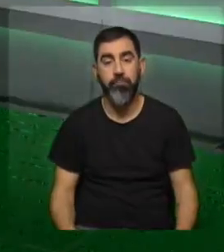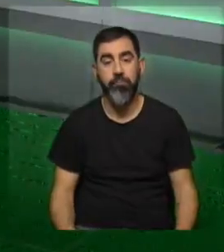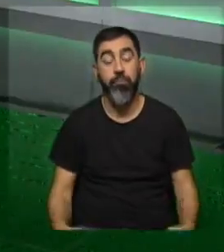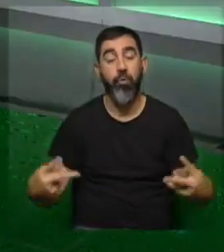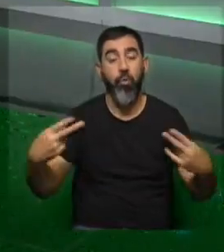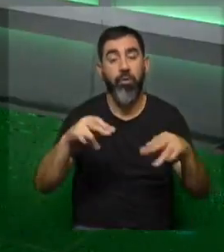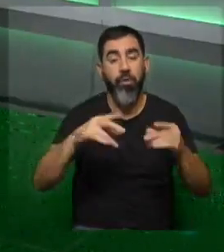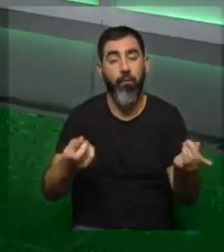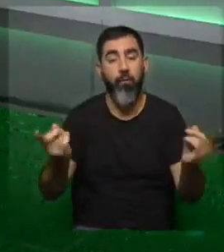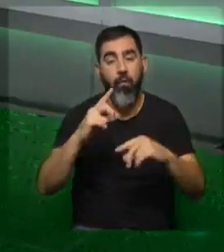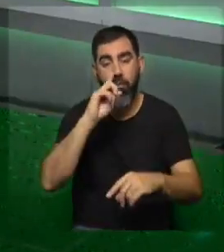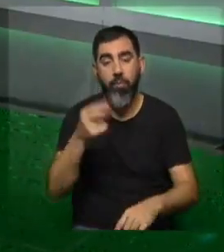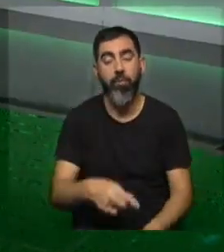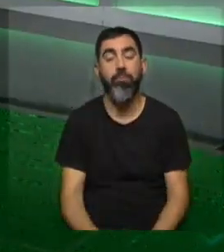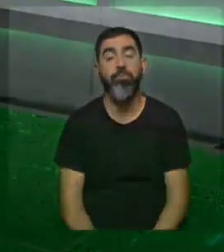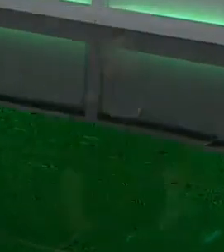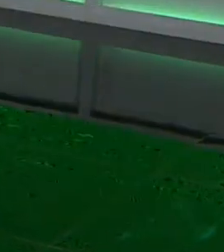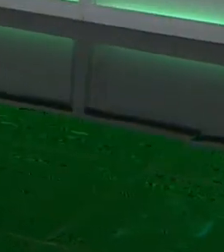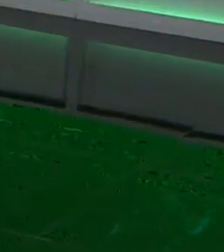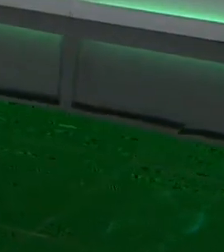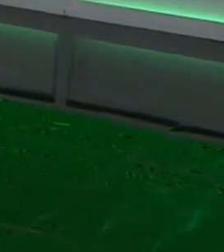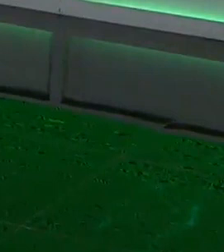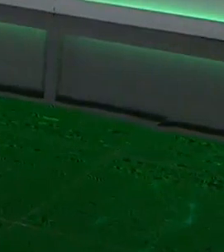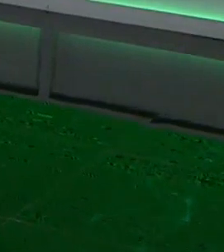hacemos una pausa muy breve y volvemos enseguida